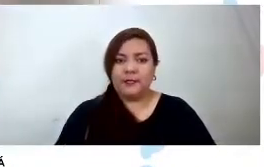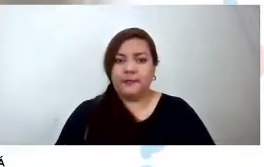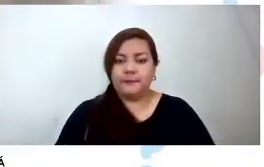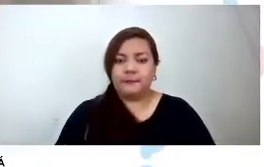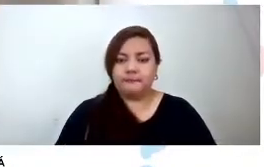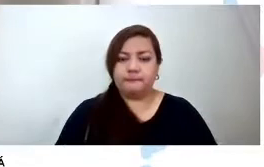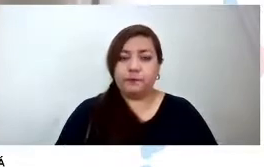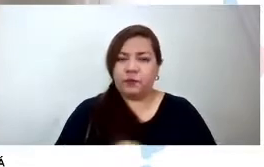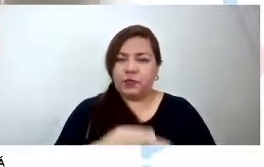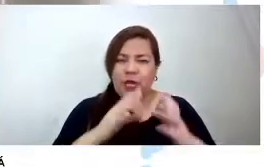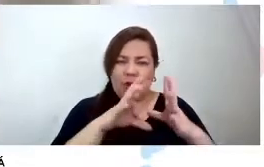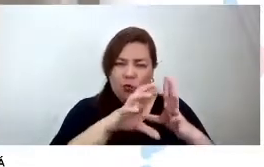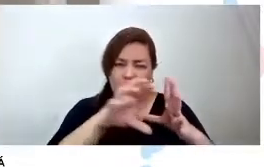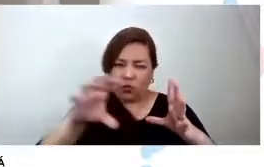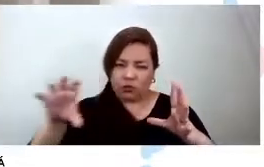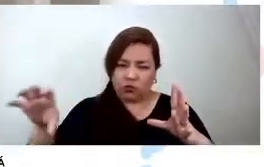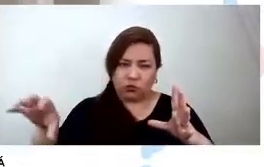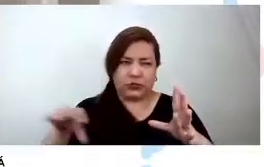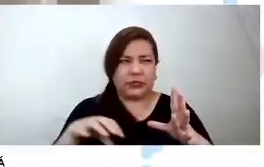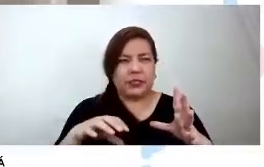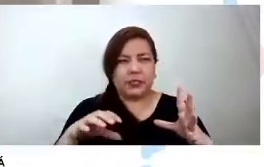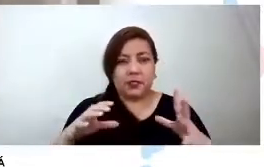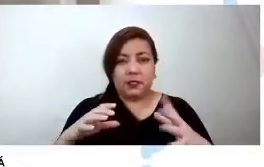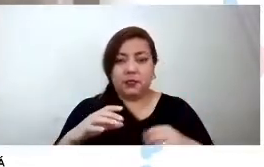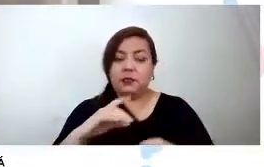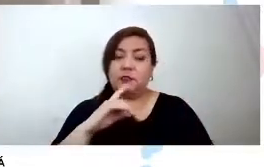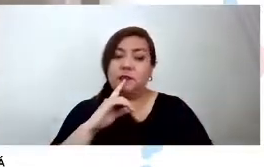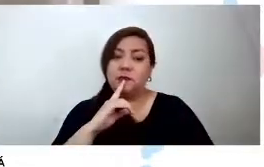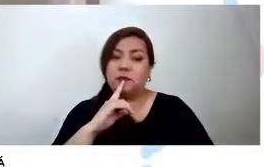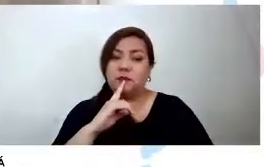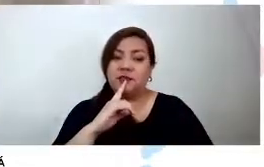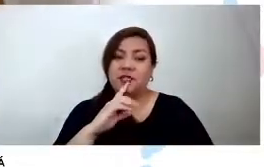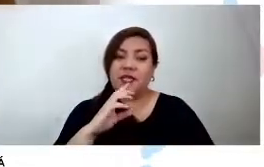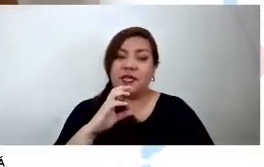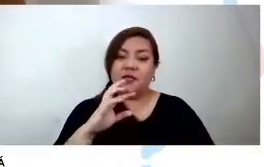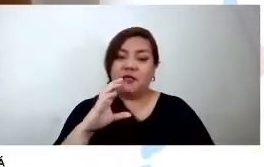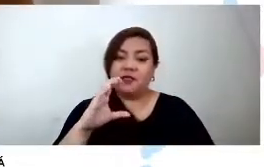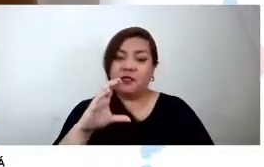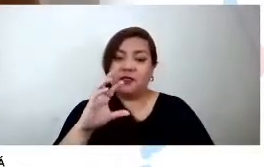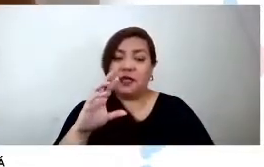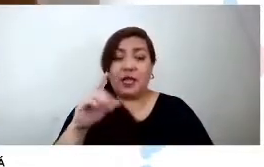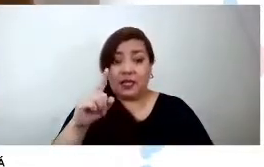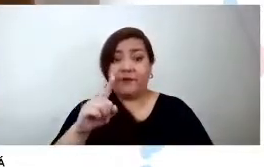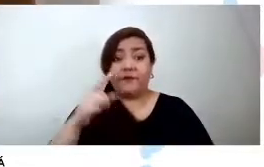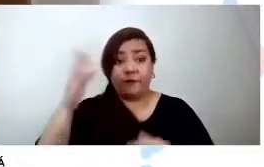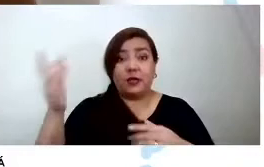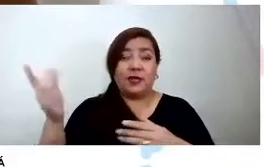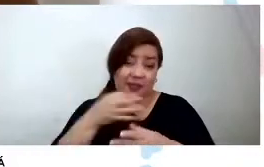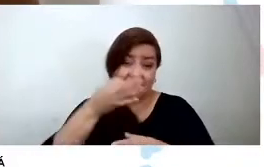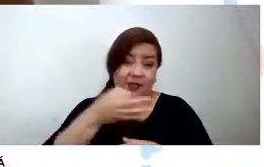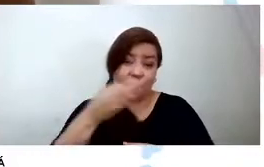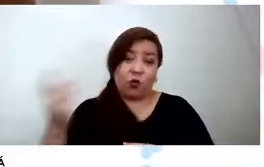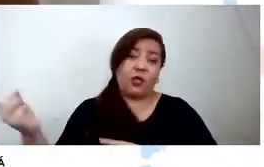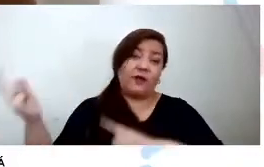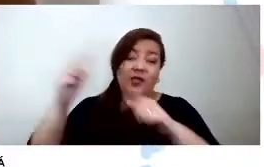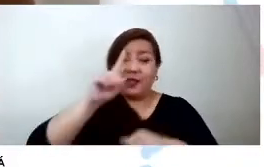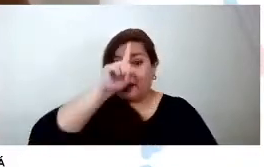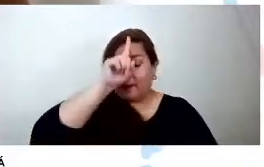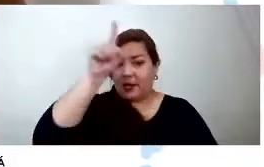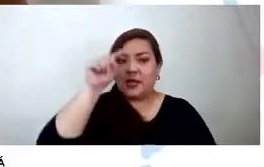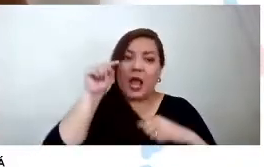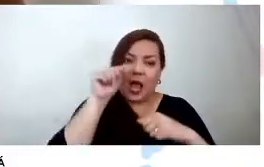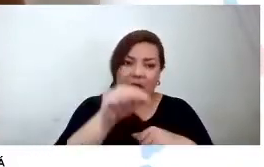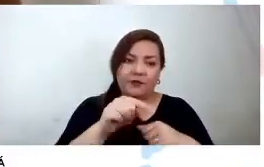la colección que es Kranz, la colección que nosotros les comentábamos que venía desde Alemania, ahí viene un ejemplar